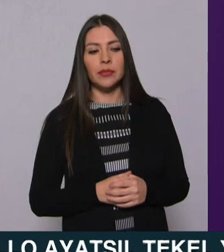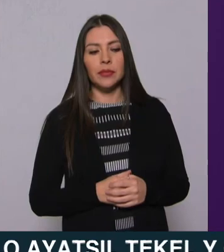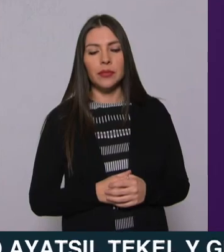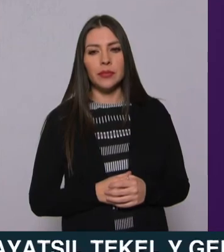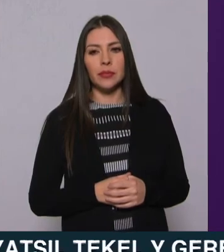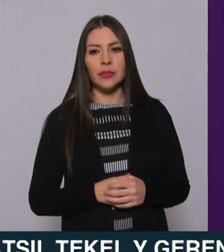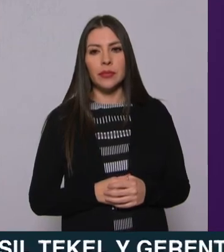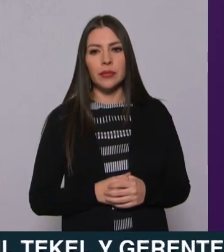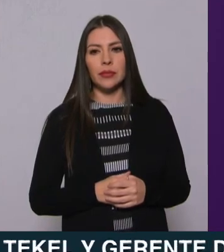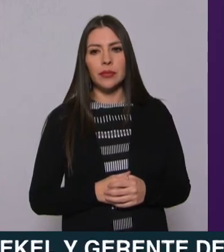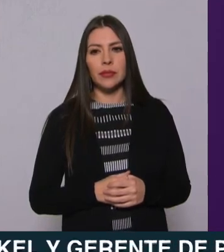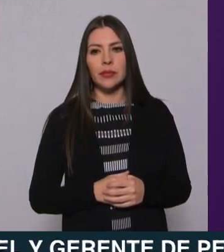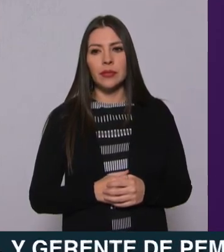$3,002.42 y la urna electrónica supera apenas los $2,019, un ahorro de casi $1,000 por módulo. En cuanto a la operación de